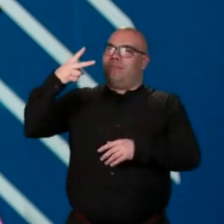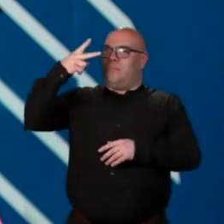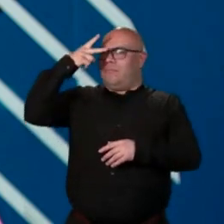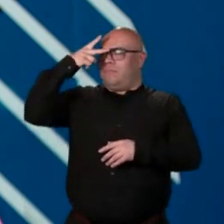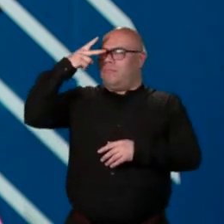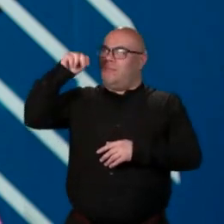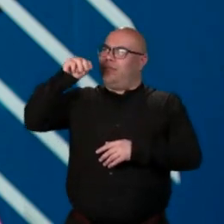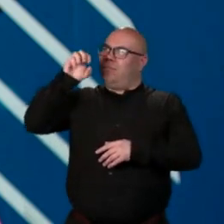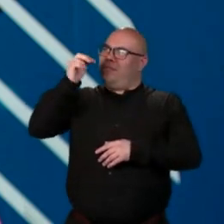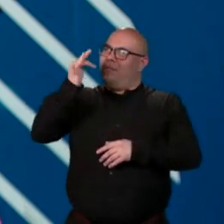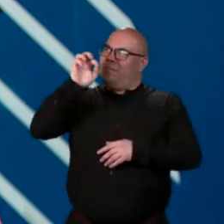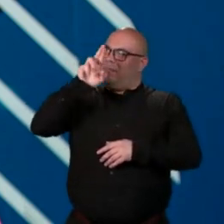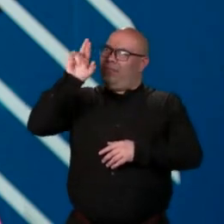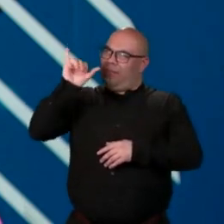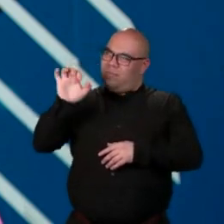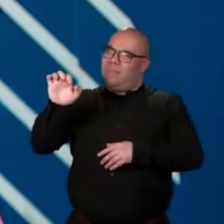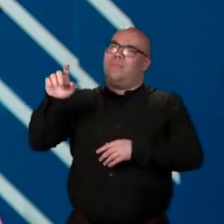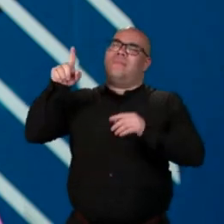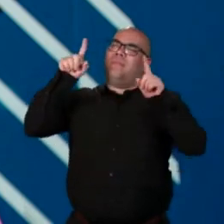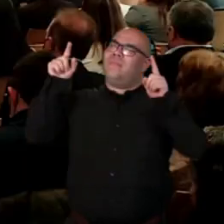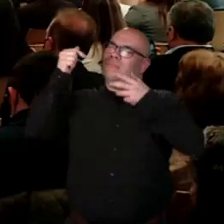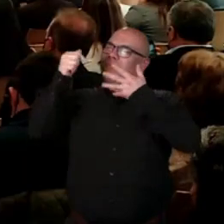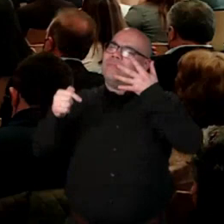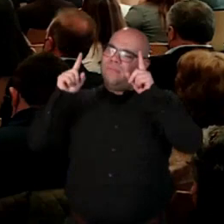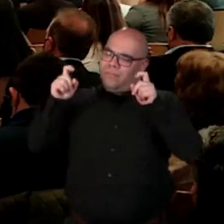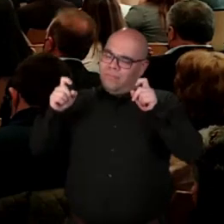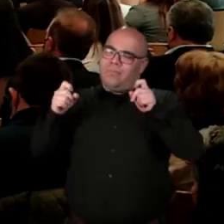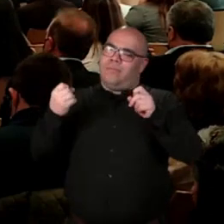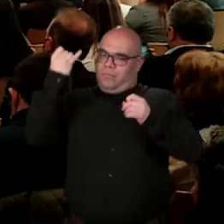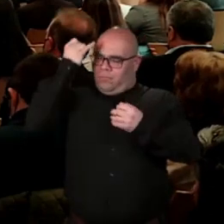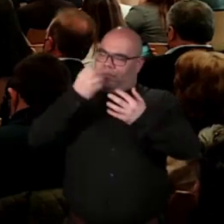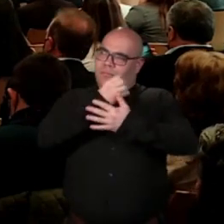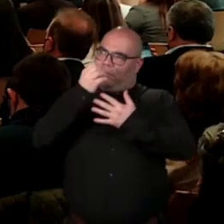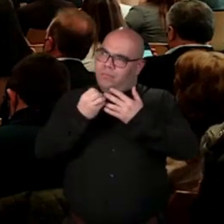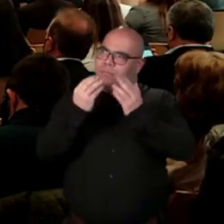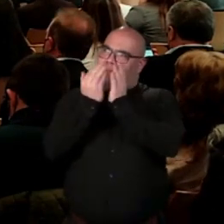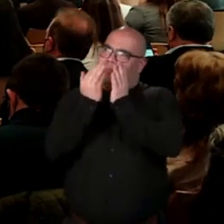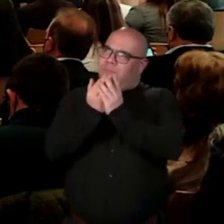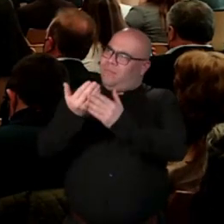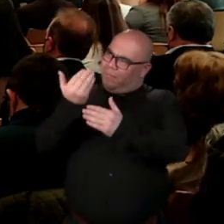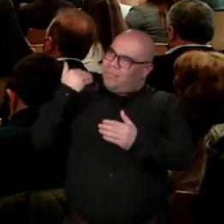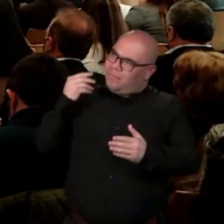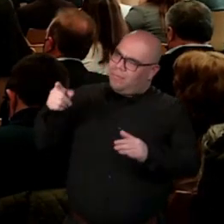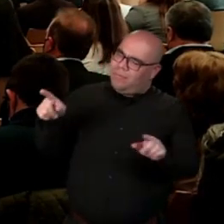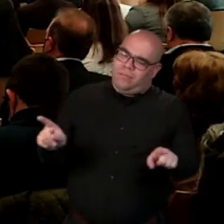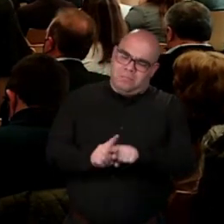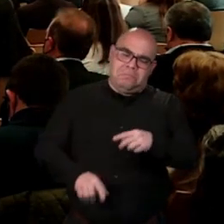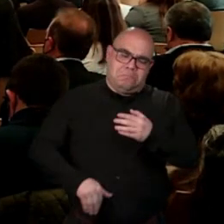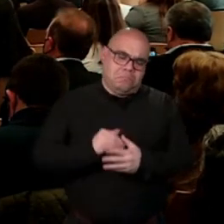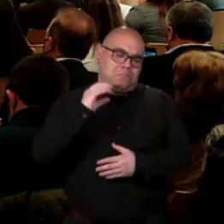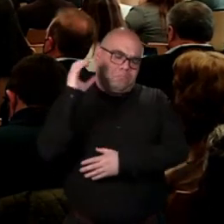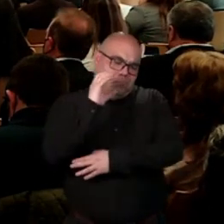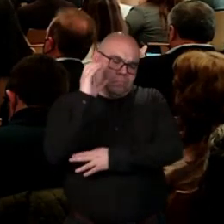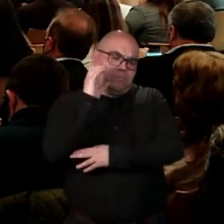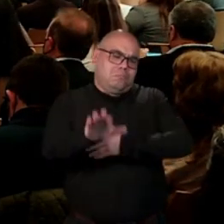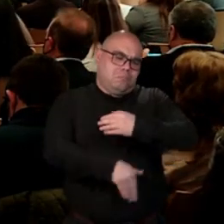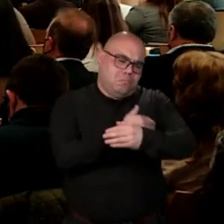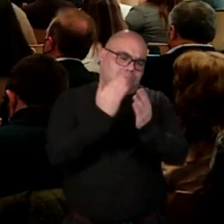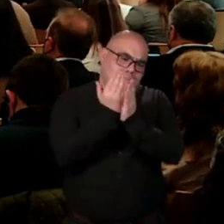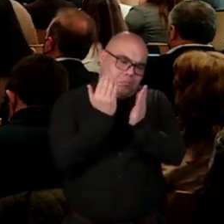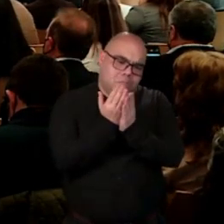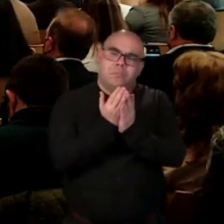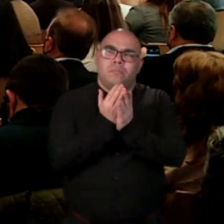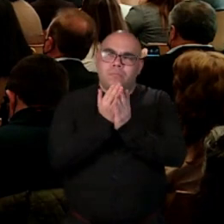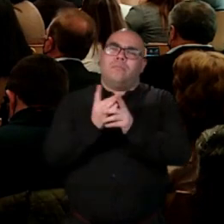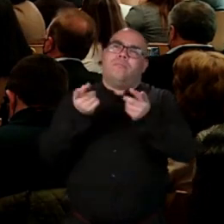trabajaba los temas de innovación educativa, así como emprendimos nosotros también este camino desde el Ministerio de Educación Nacional en compañía